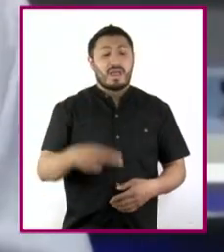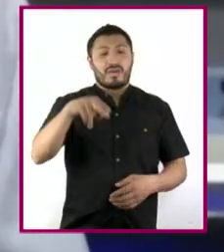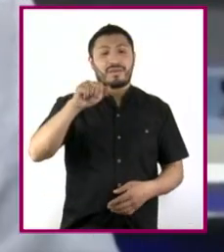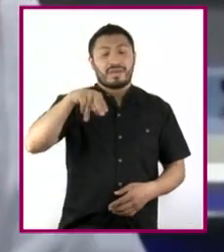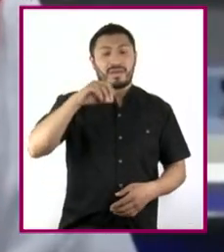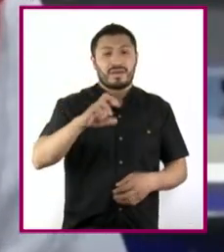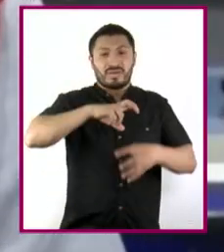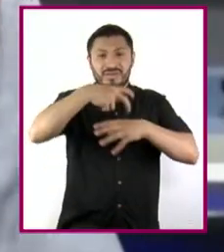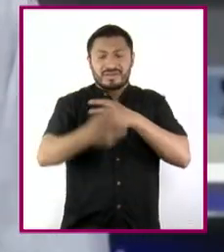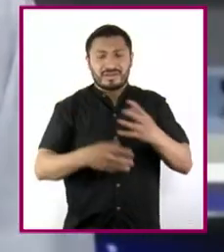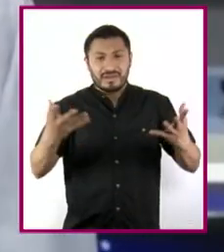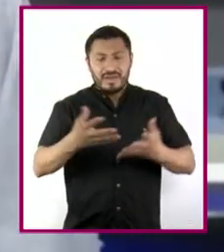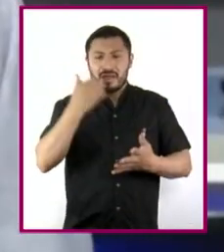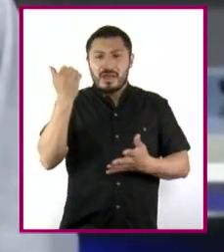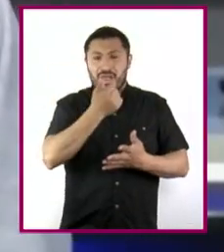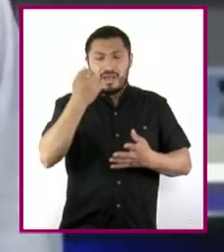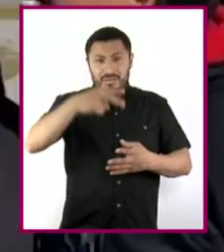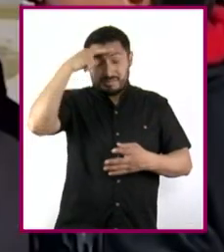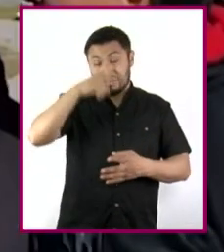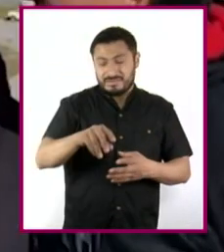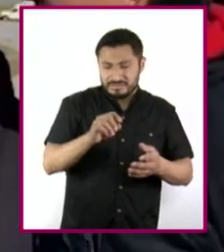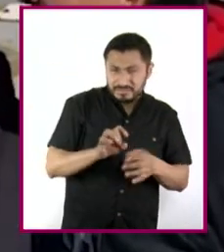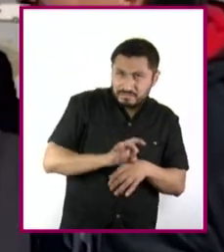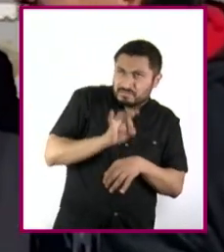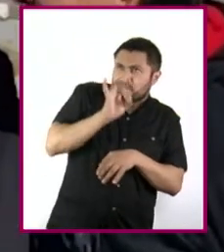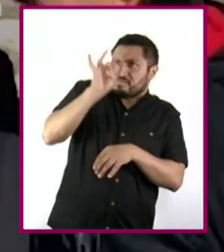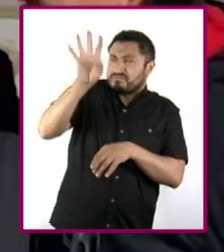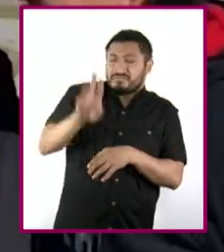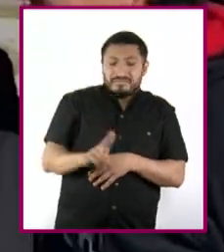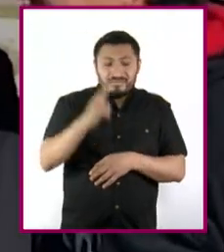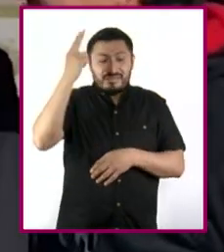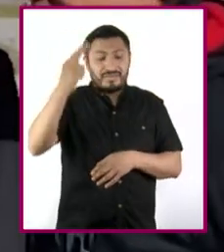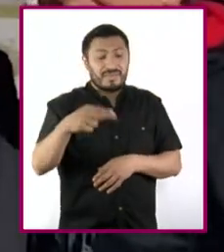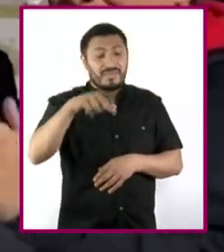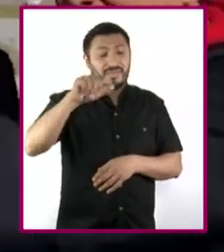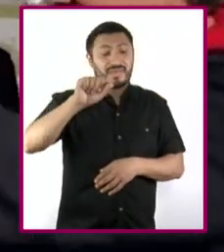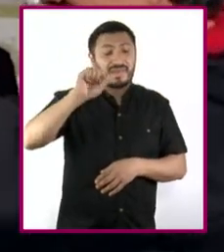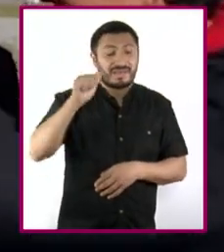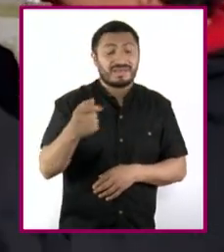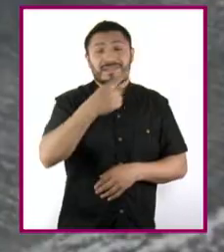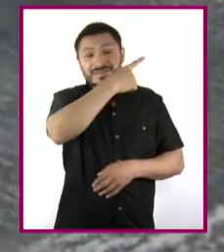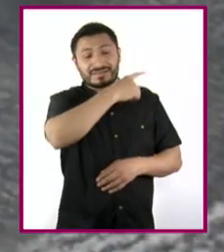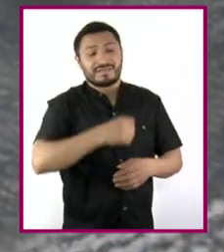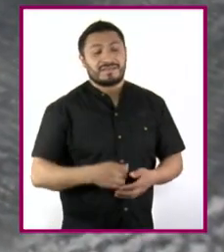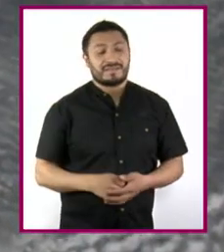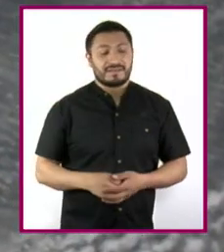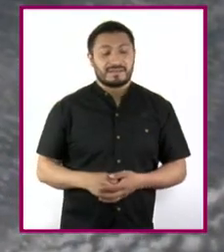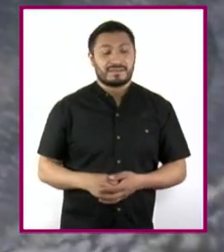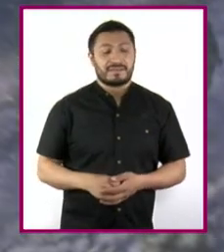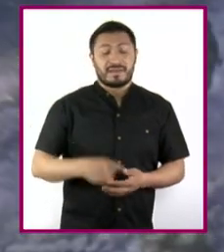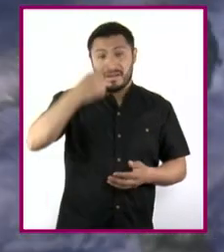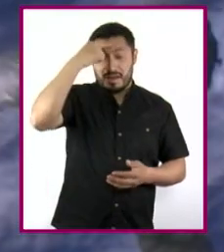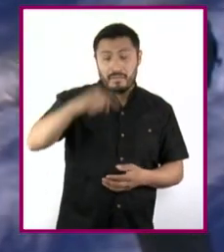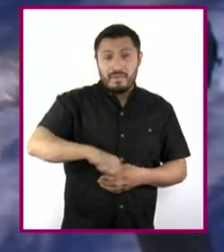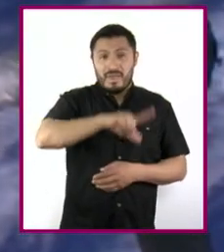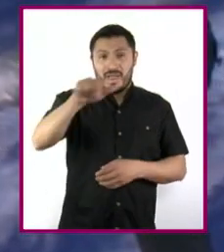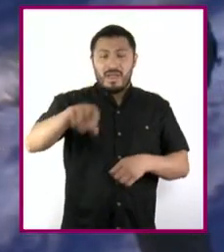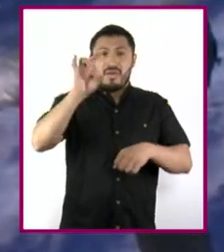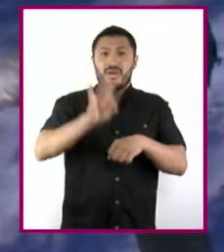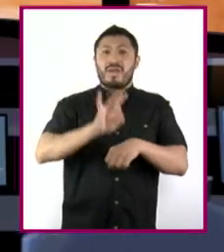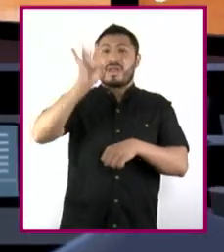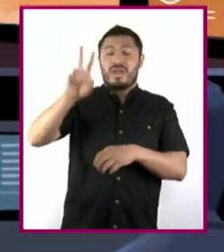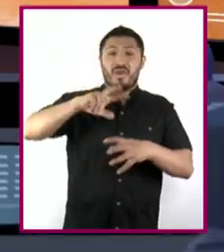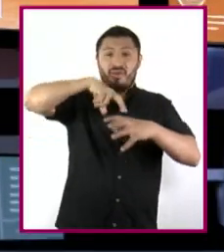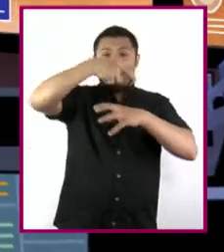nanosatélite desarrollado por estudiantes mexicanos a la Estación Espacial Internacional para su posterior puesta en